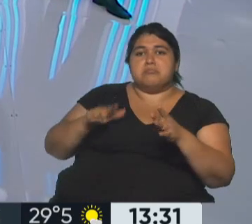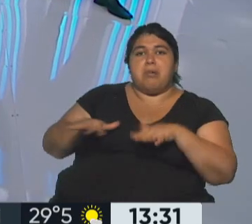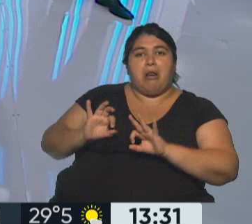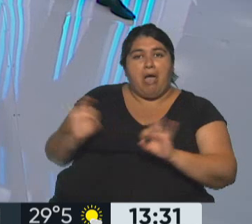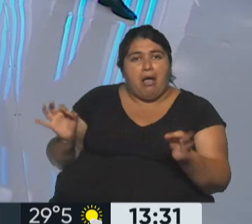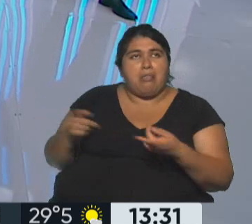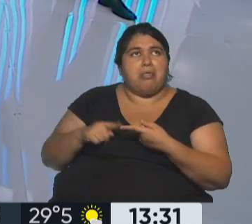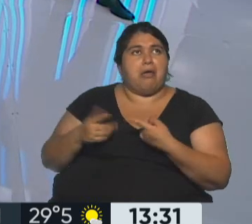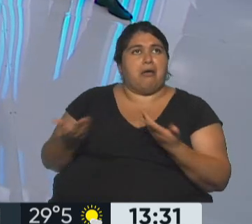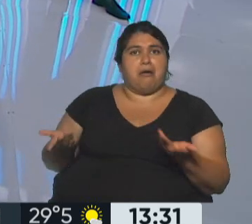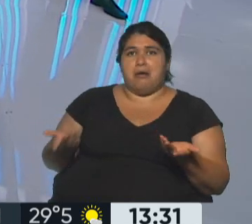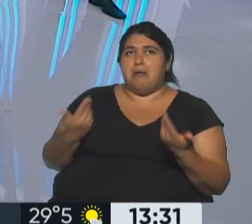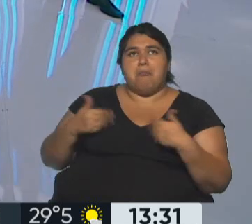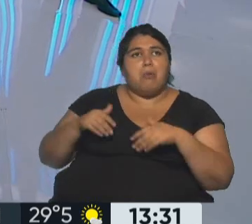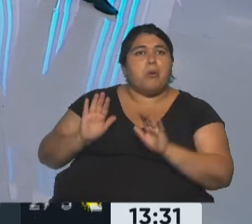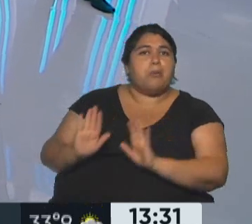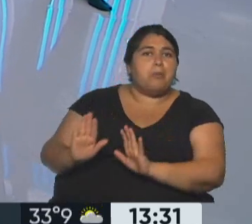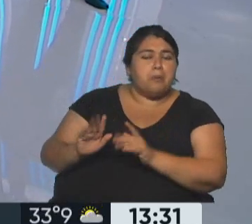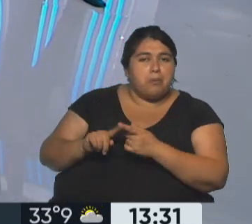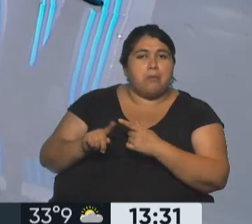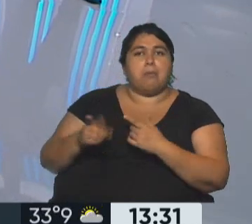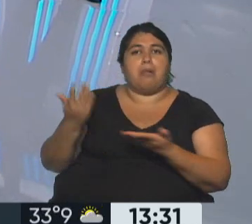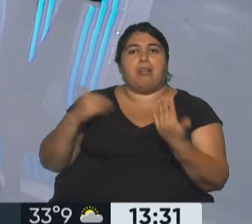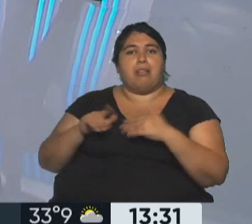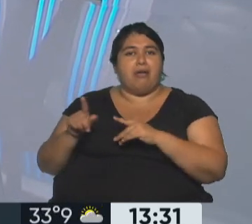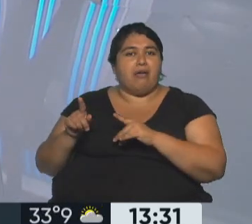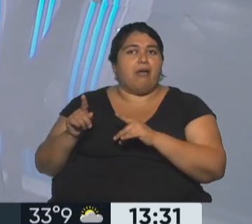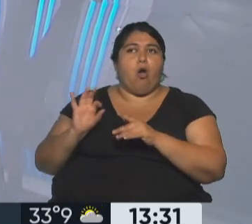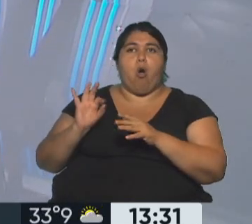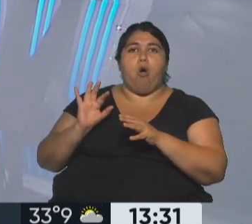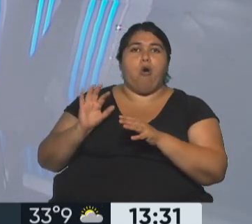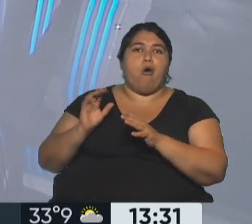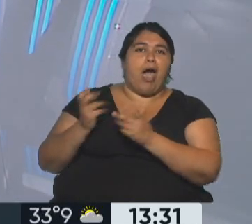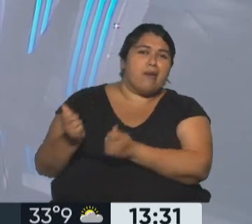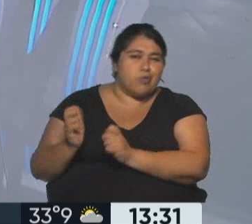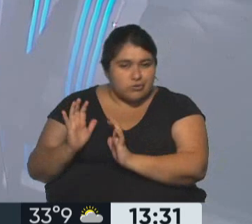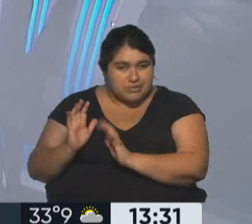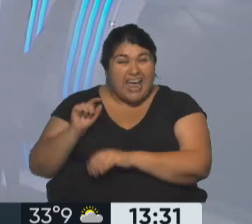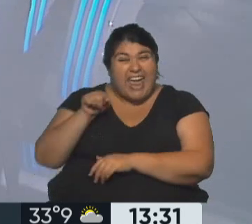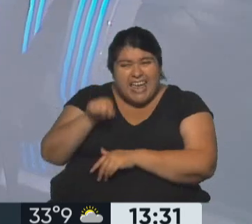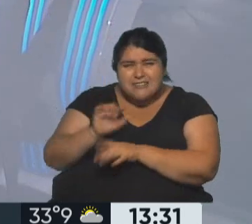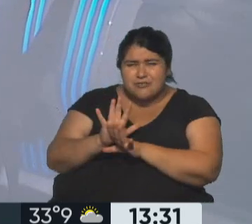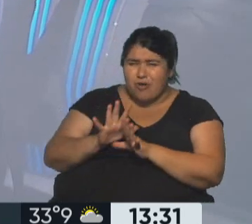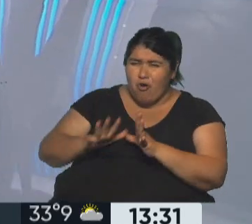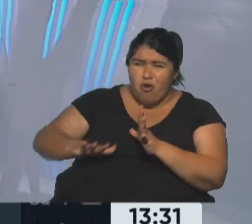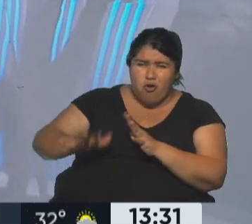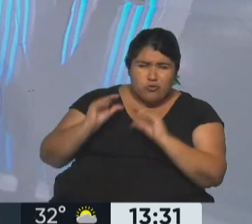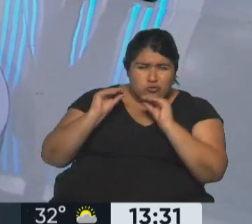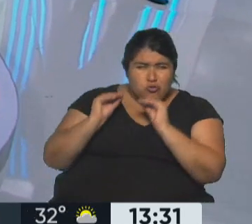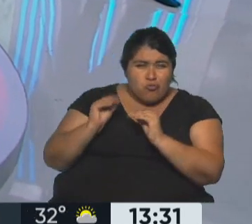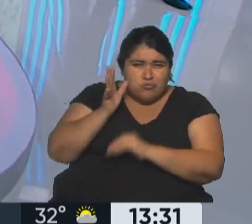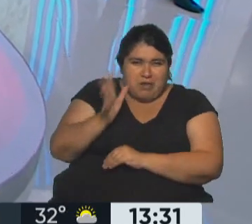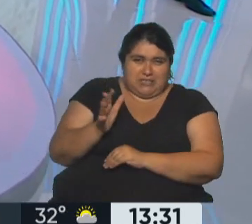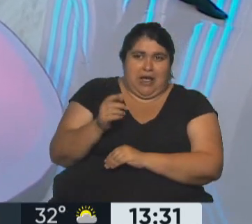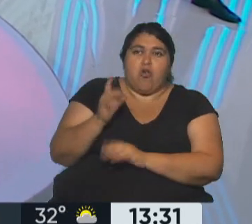nada, dejaron, acompañaron, se sumaron. Esa es la podredumbre que cuesta